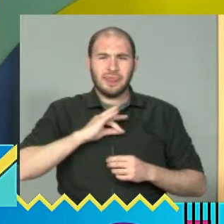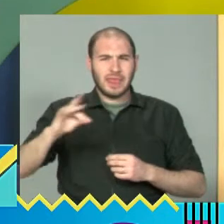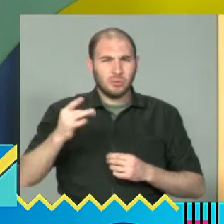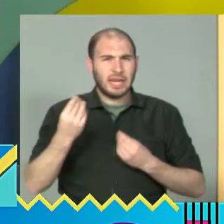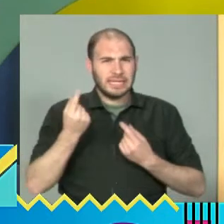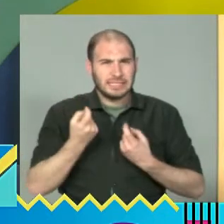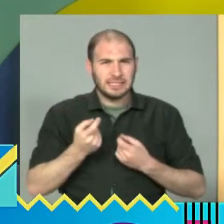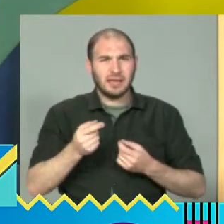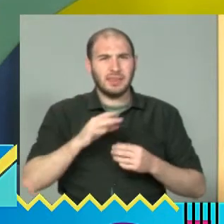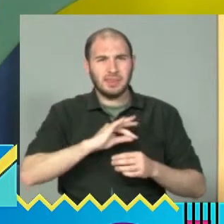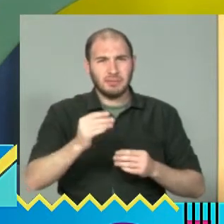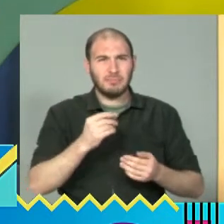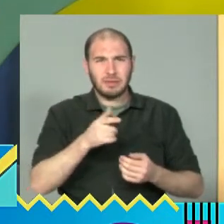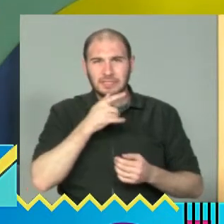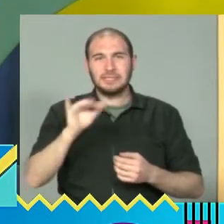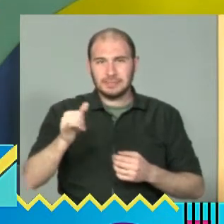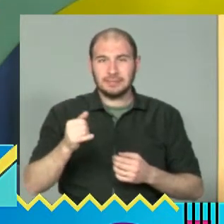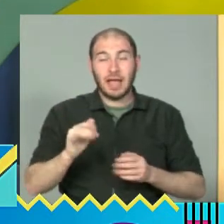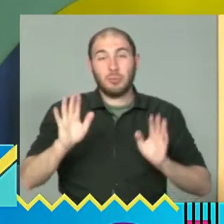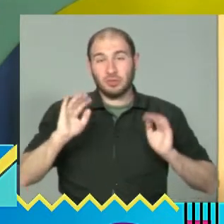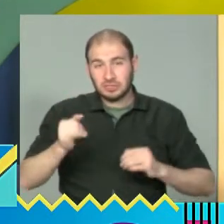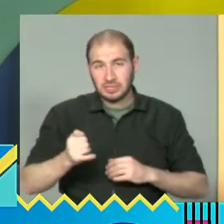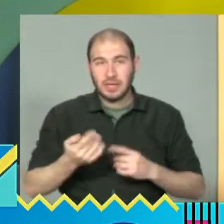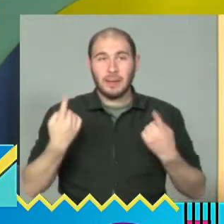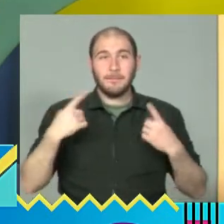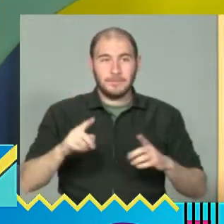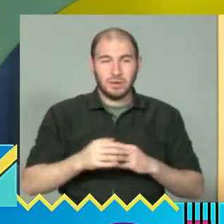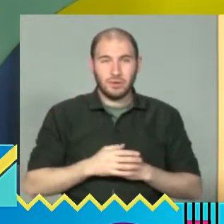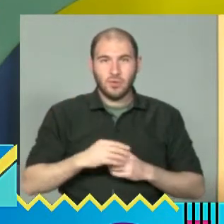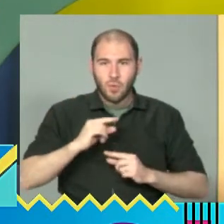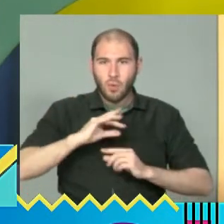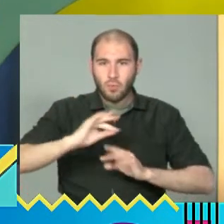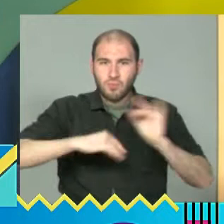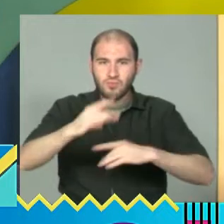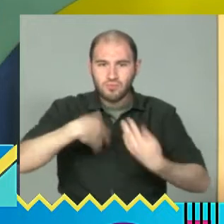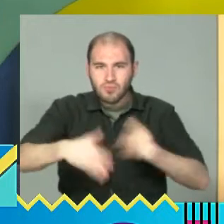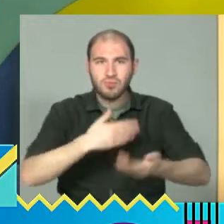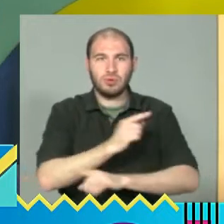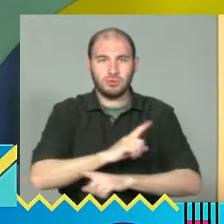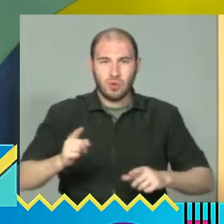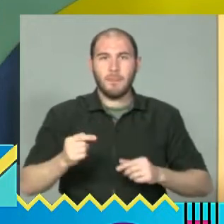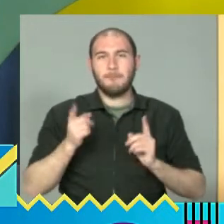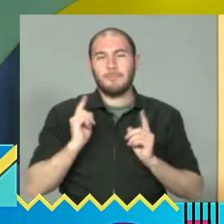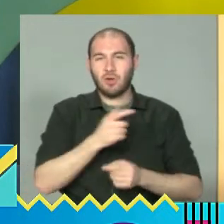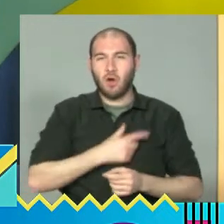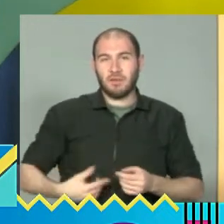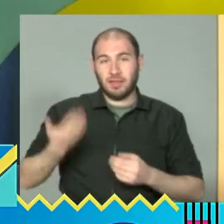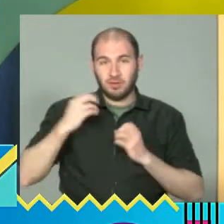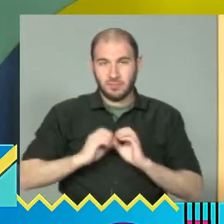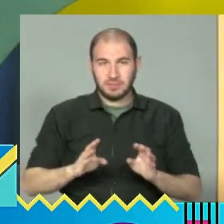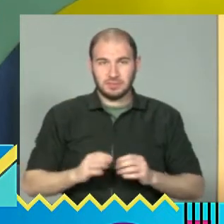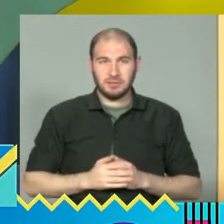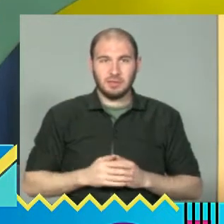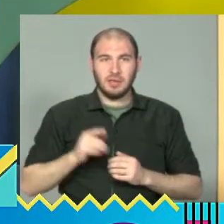para cubrir el déficit fiscal, yo te diría que sí, tal vez, pero no al ritmo y a la velocidad y con el frenesí que lo hizo el gobierno inicialmente.